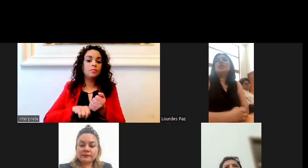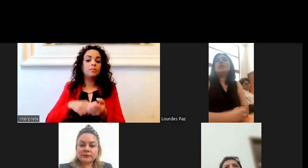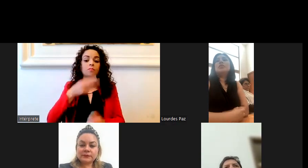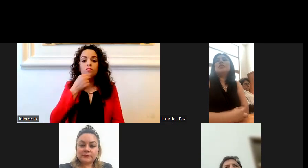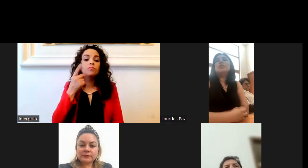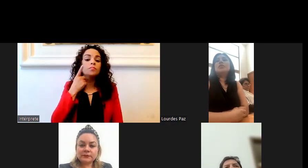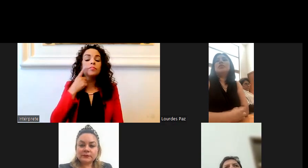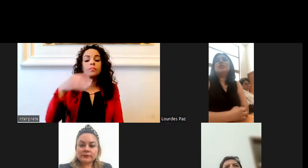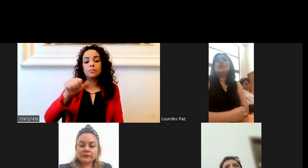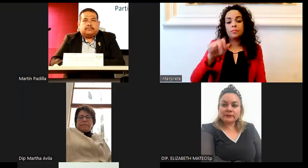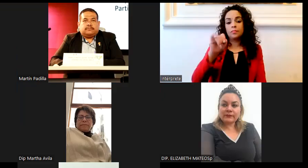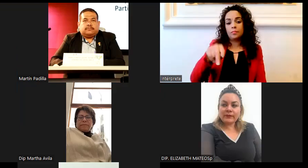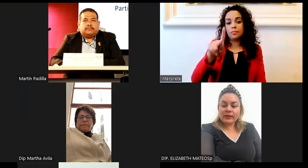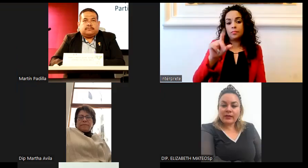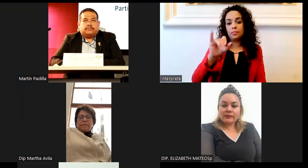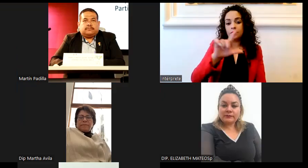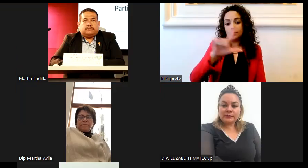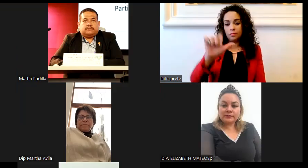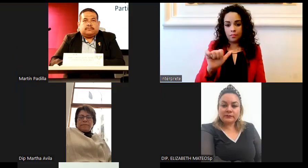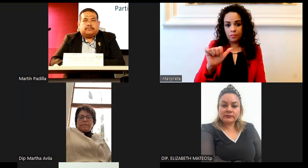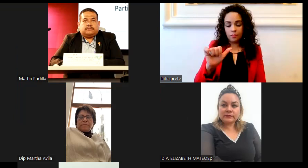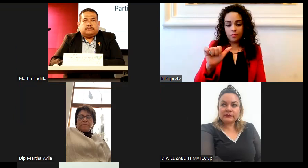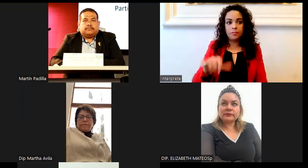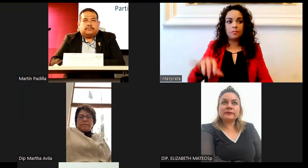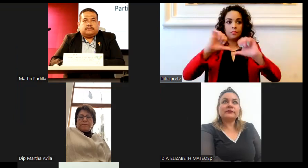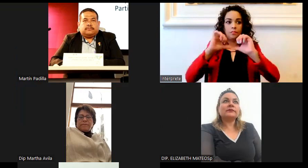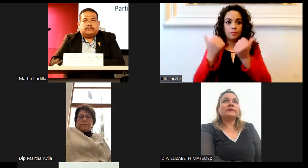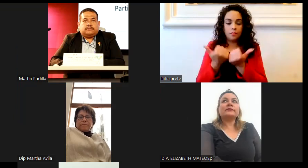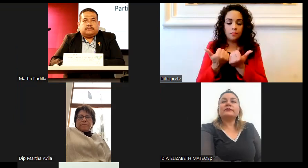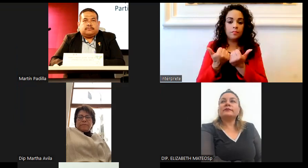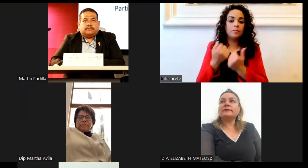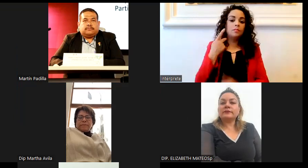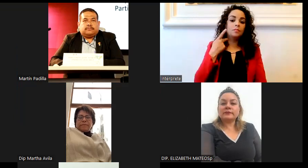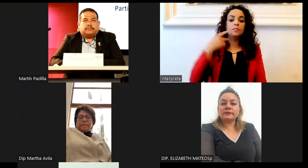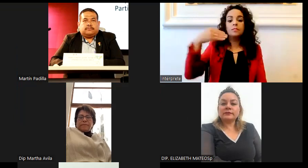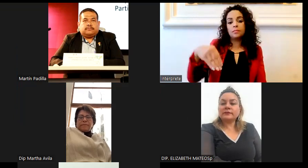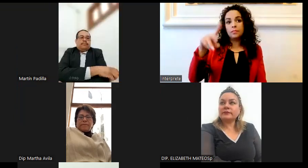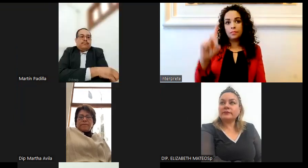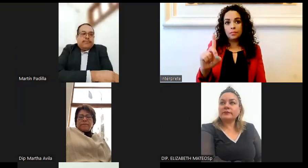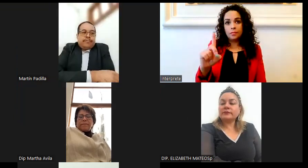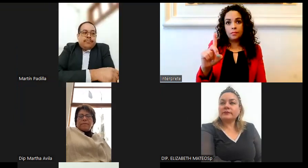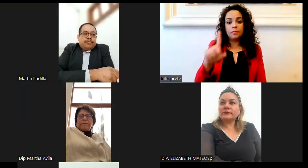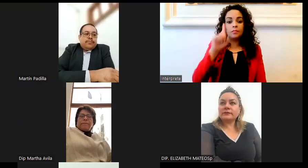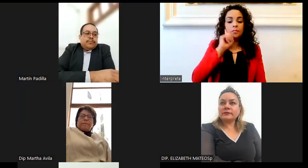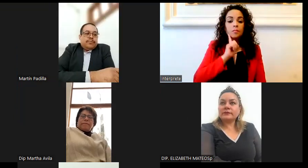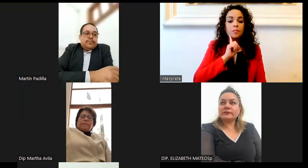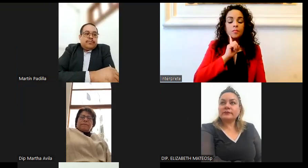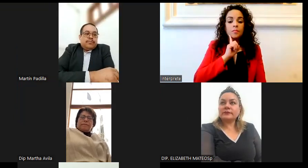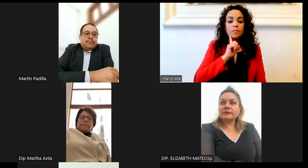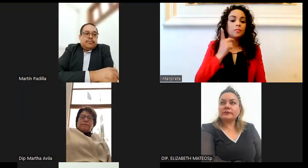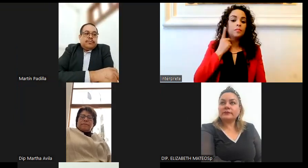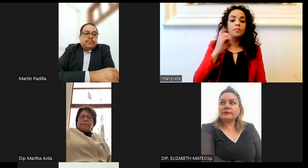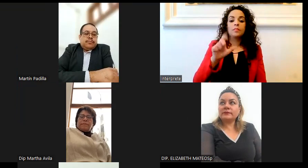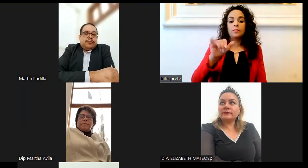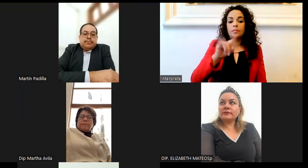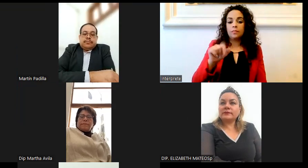Padilla Sánchez. De la Asociación Parlamentaria Mujeres Demócratas, las diputadas Elizabeth Mateos Hernández